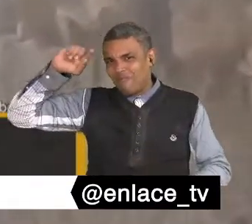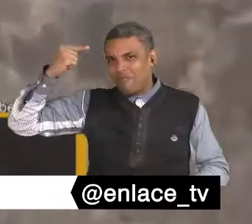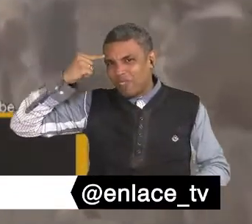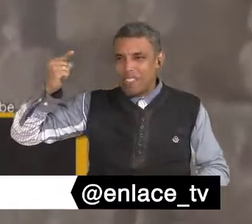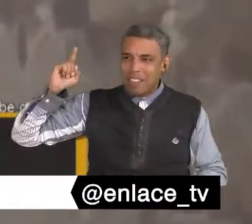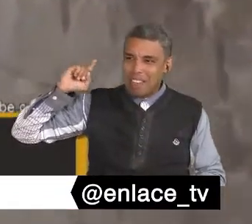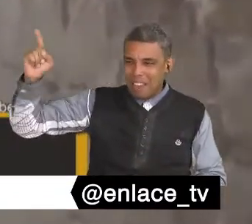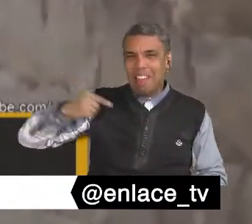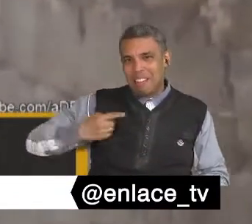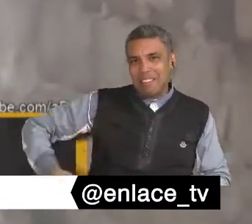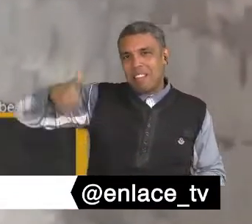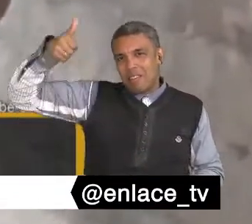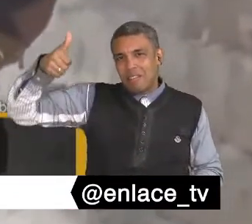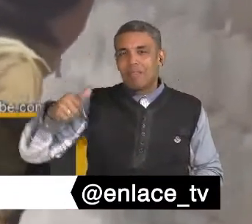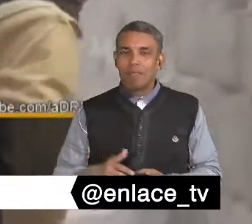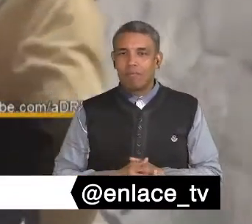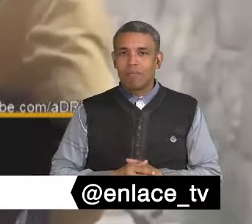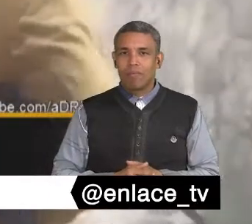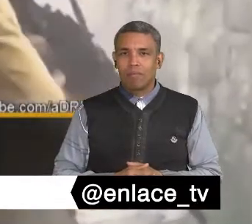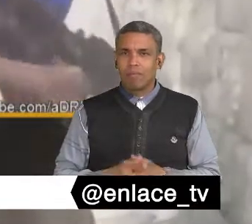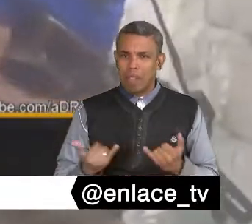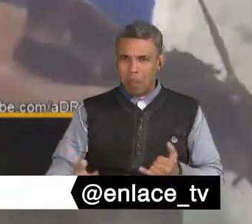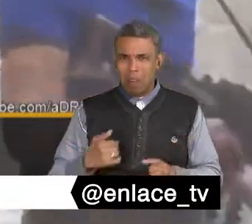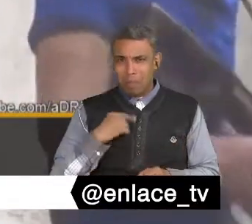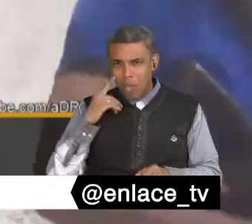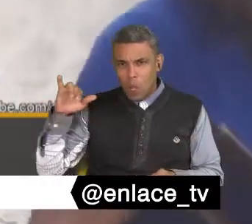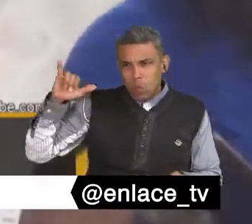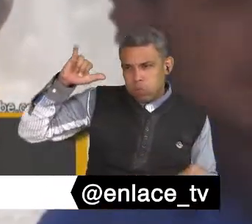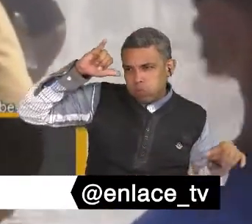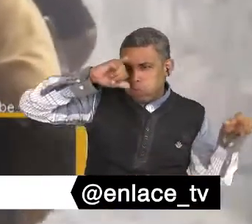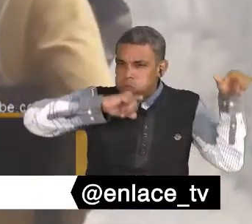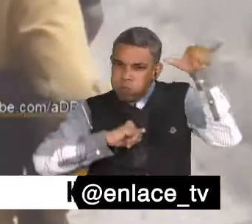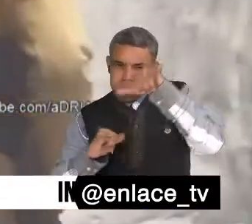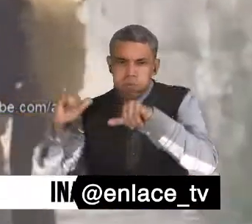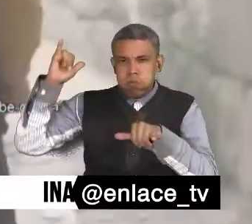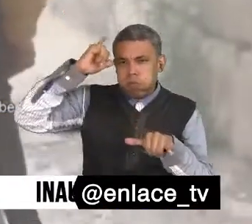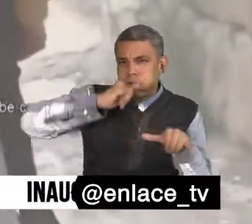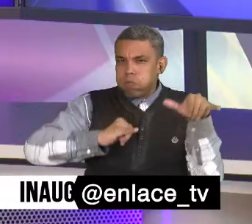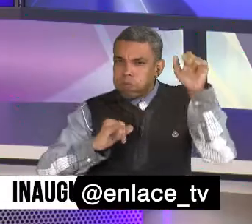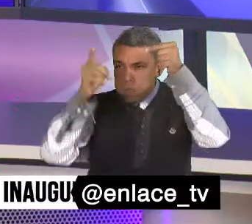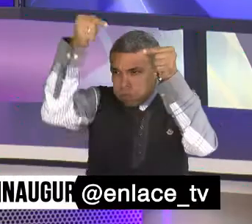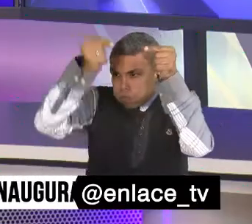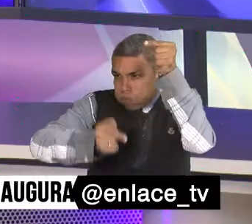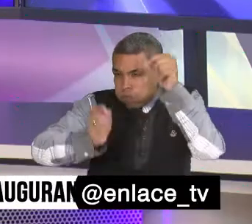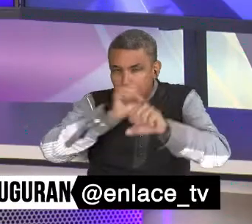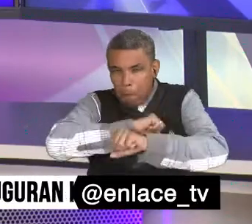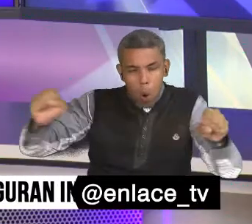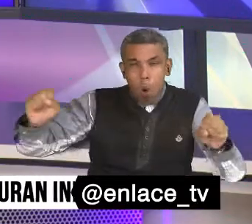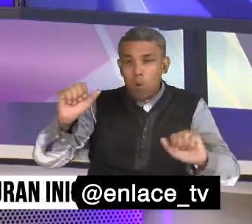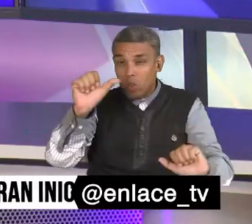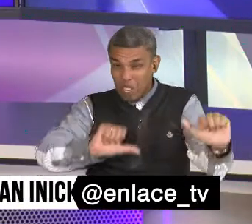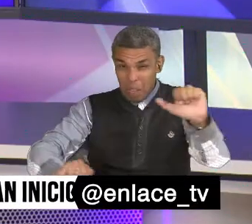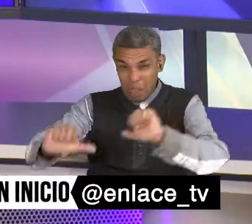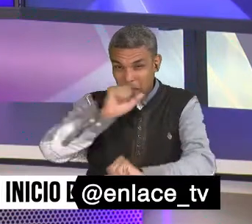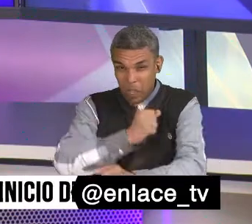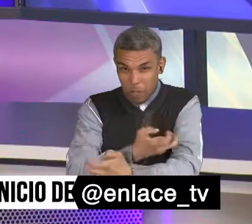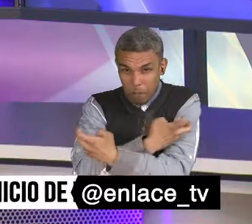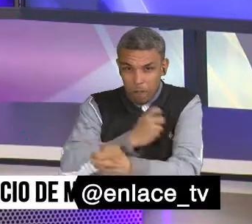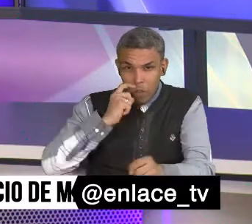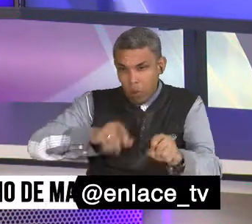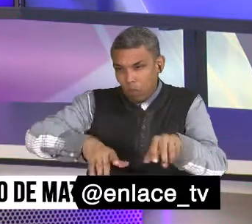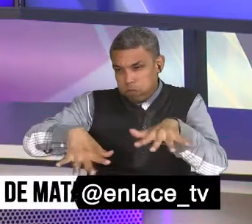ataque del gobierno sirio a la oposición con armas químicas, pero también el ataque de los Estados Unidos a Siria. En otras noticias,